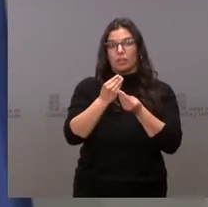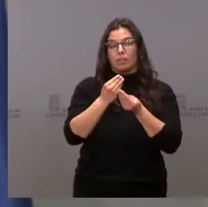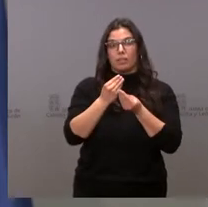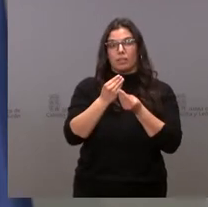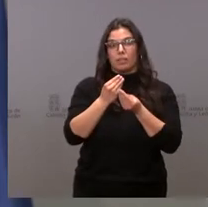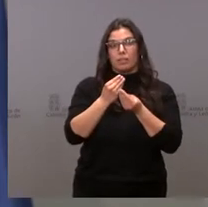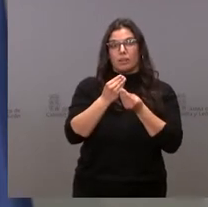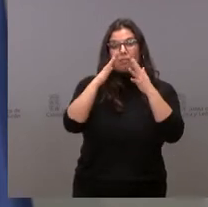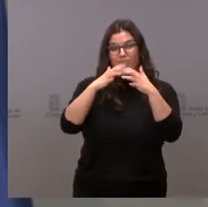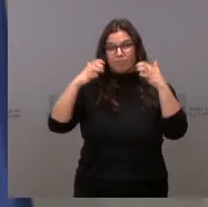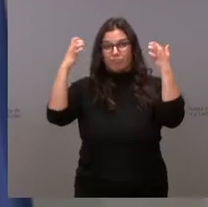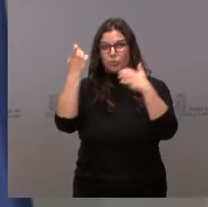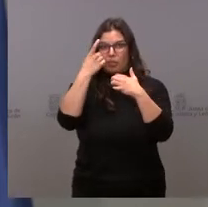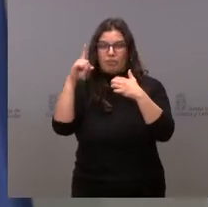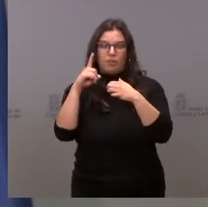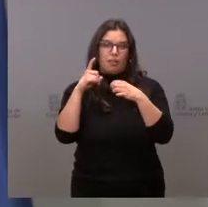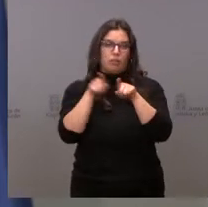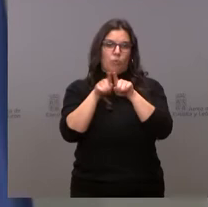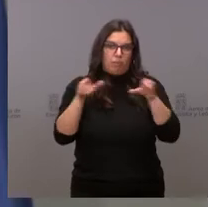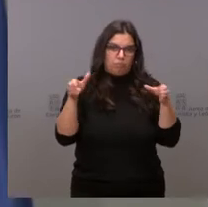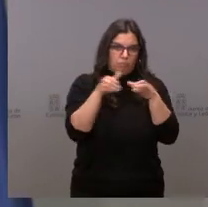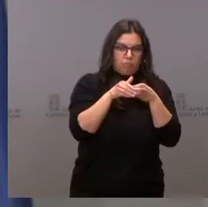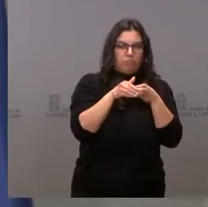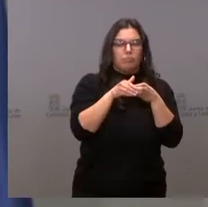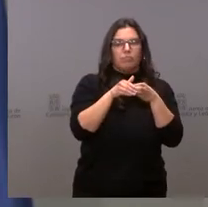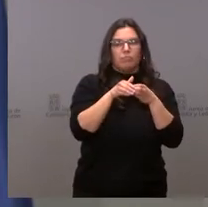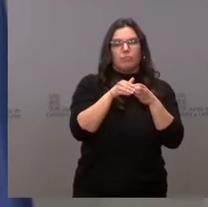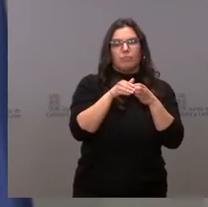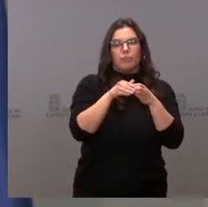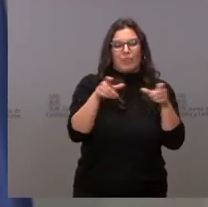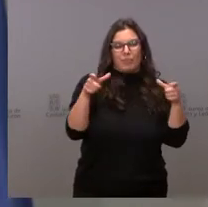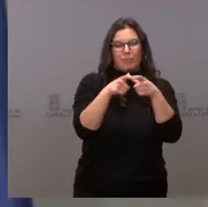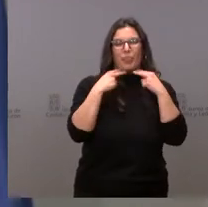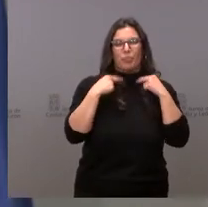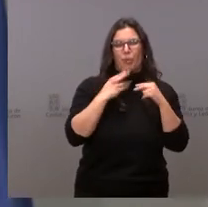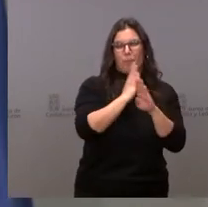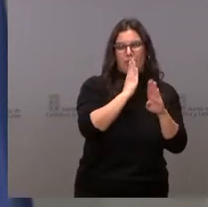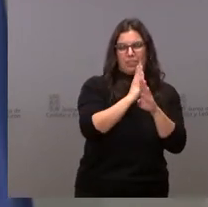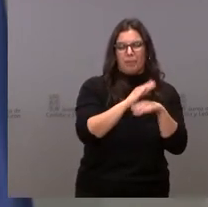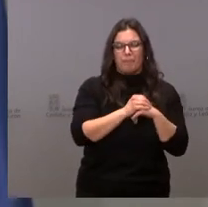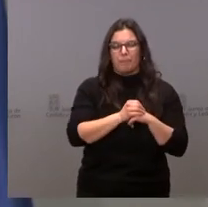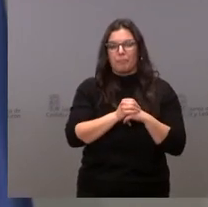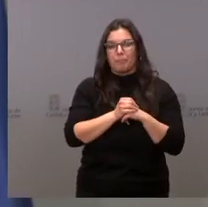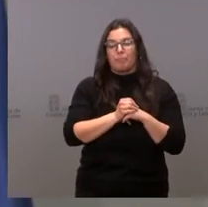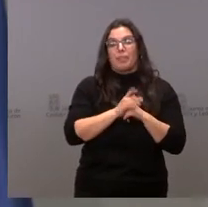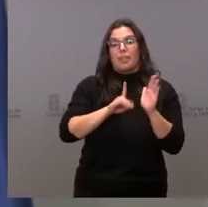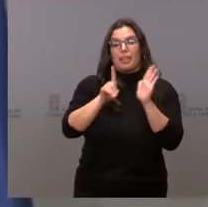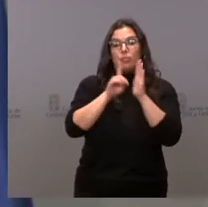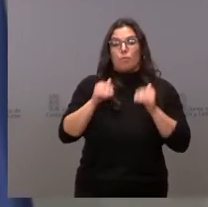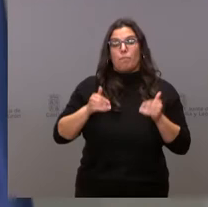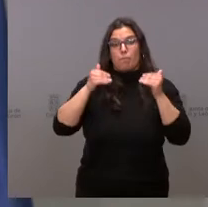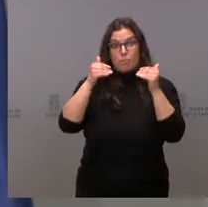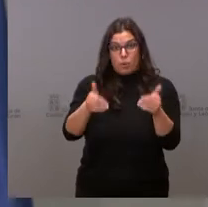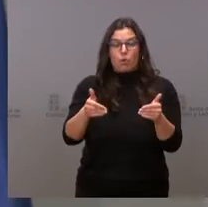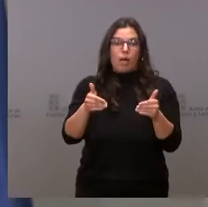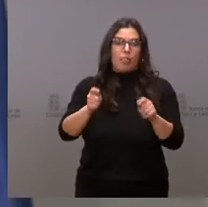permanente como ustedes recuerdan el decreto de prórroga ha podido establecer el mecanismo de